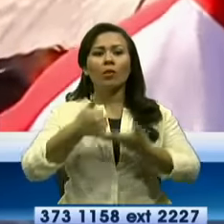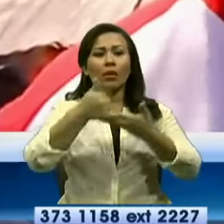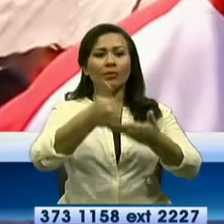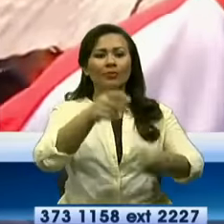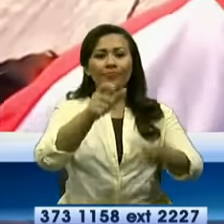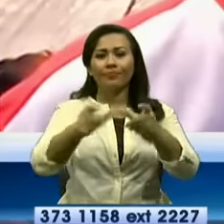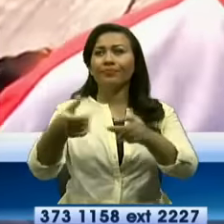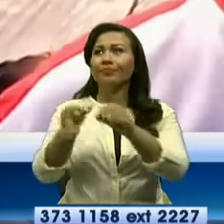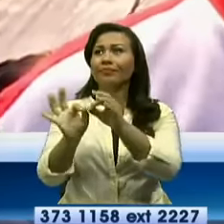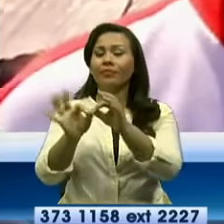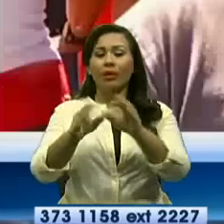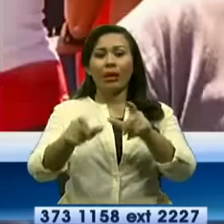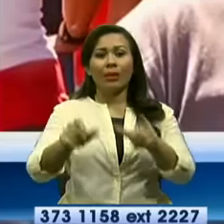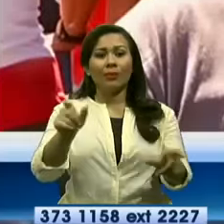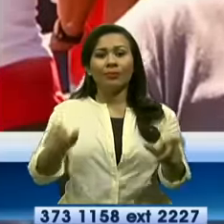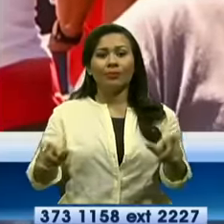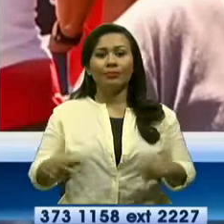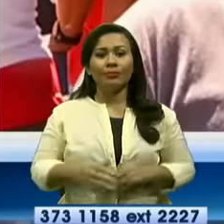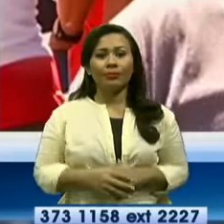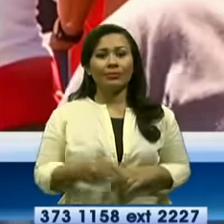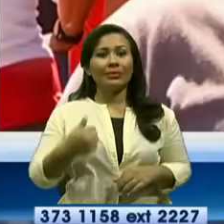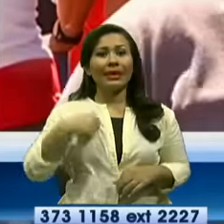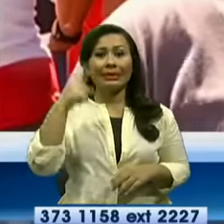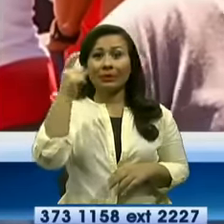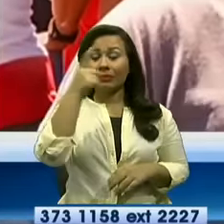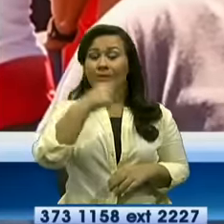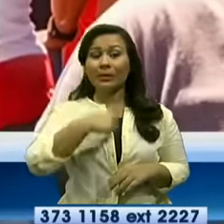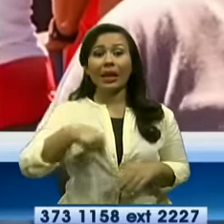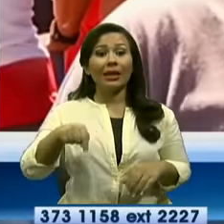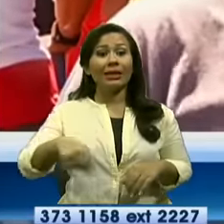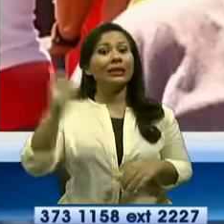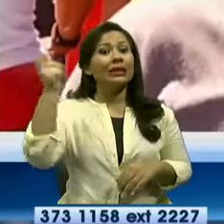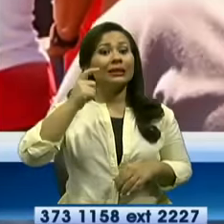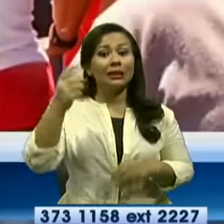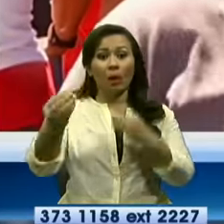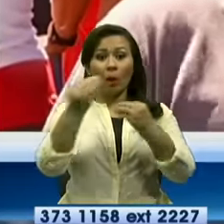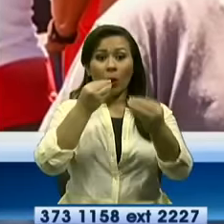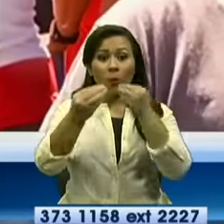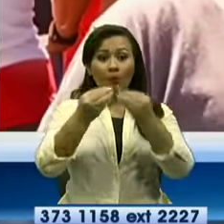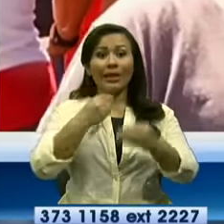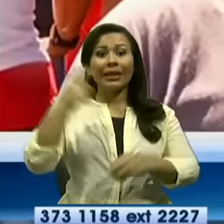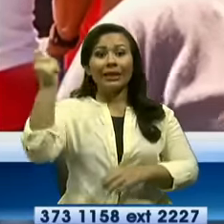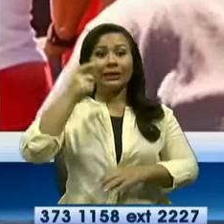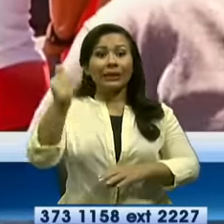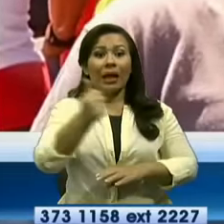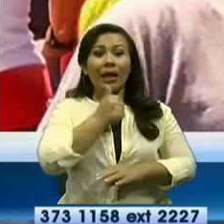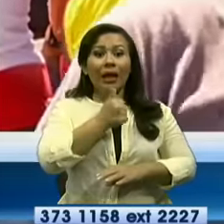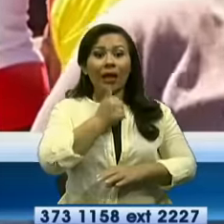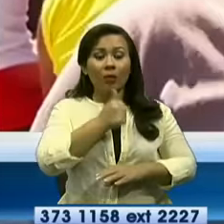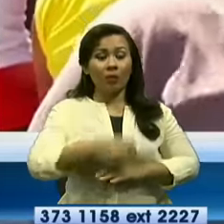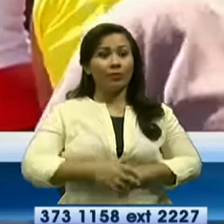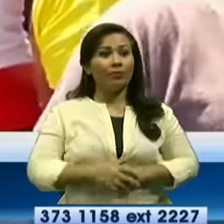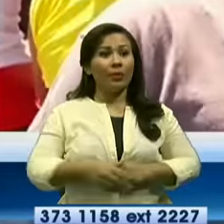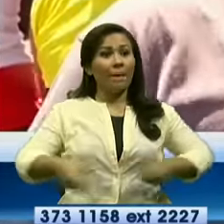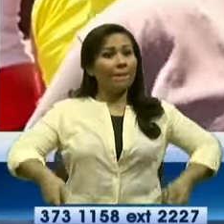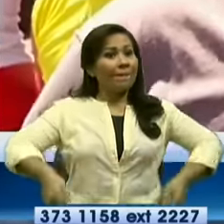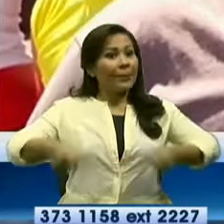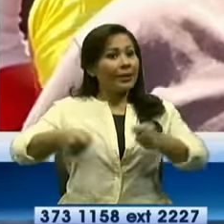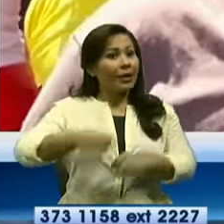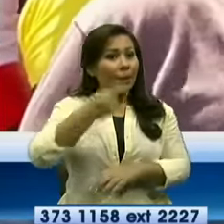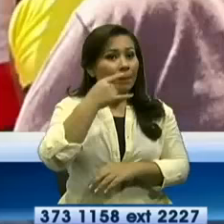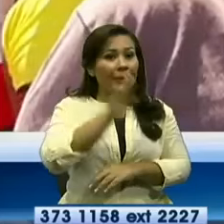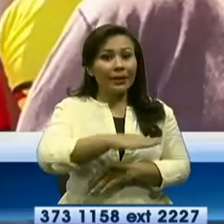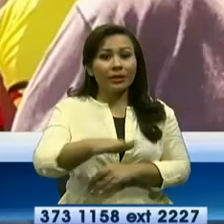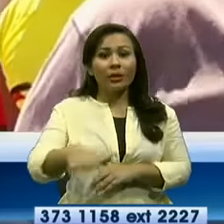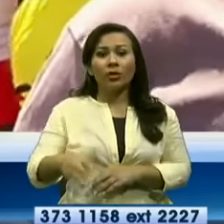en la reconstrucción de este pueblo, amigo. Muy crítica, donde necesitamos víveres, agua, pañales para niños, porque